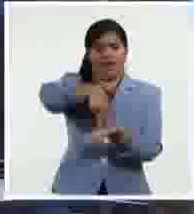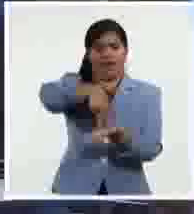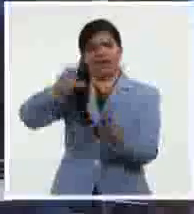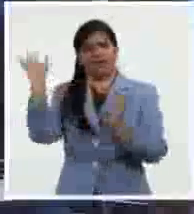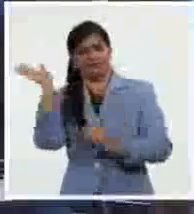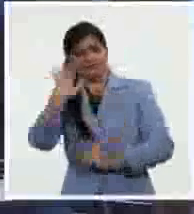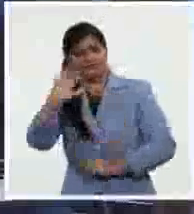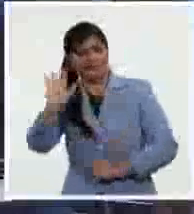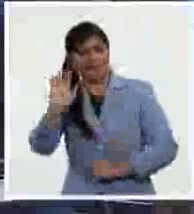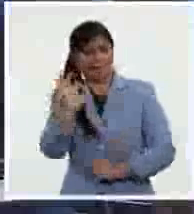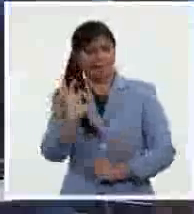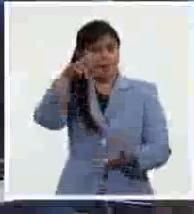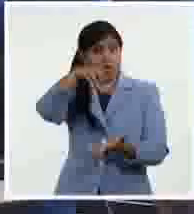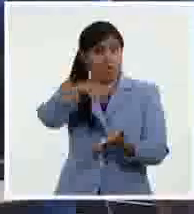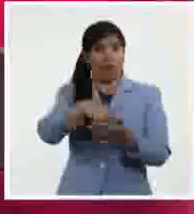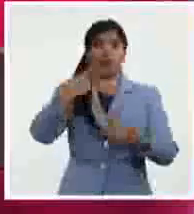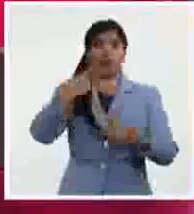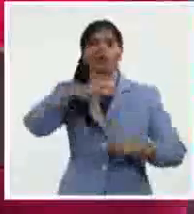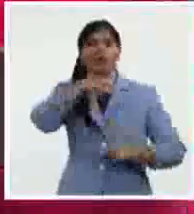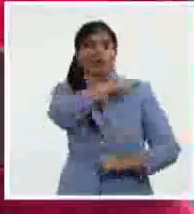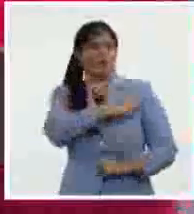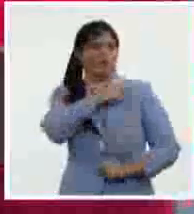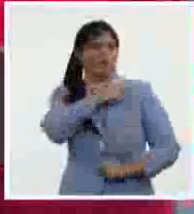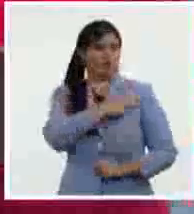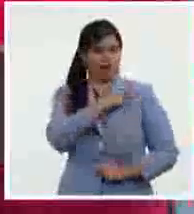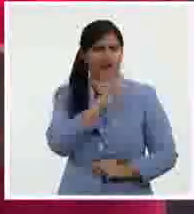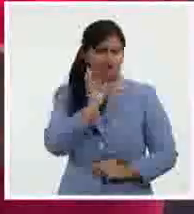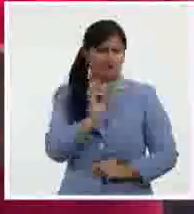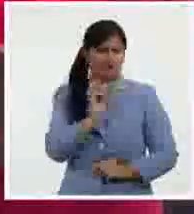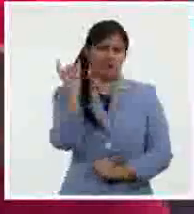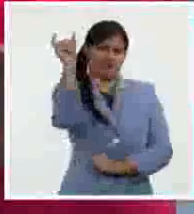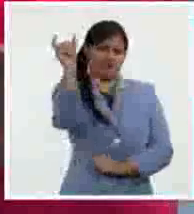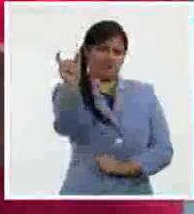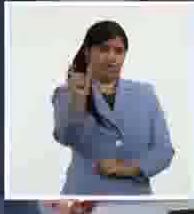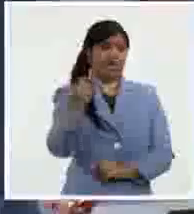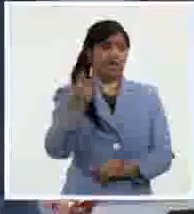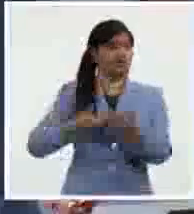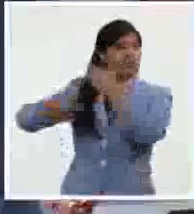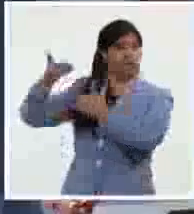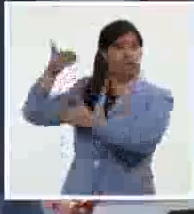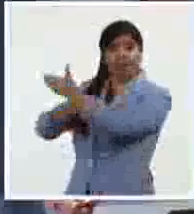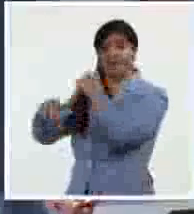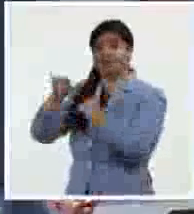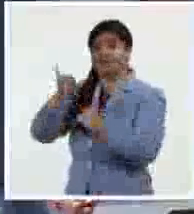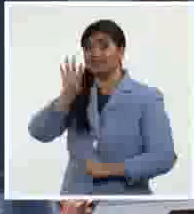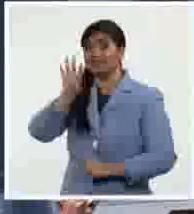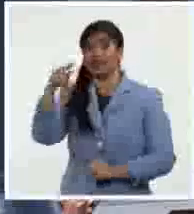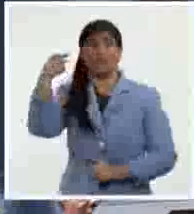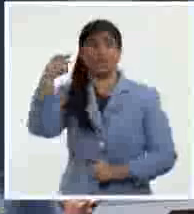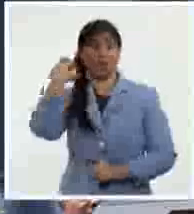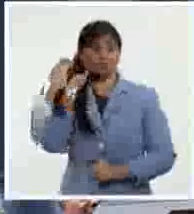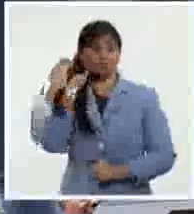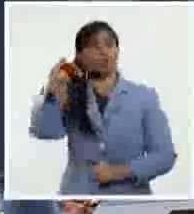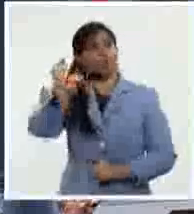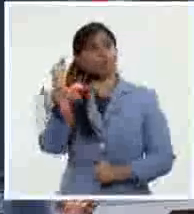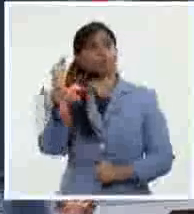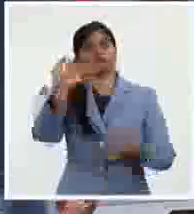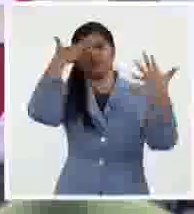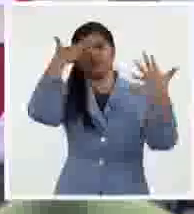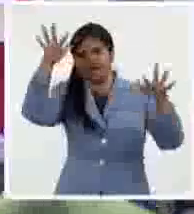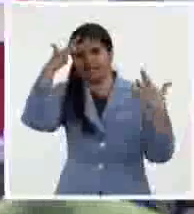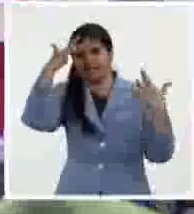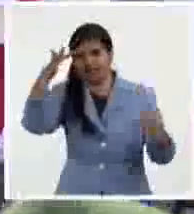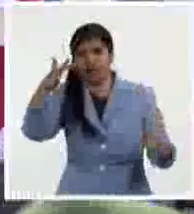donde se congregaron otros hombres y las mismas ideas hace 64 años, hoy se reconoció la labor de los integrantes de la Policía